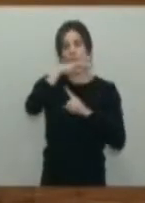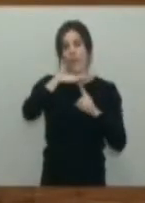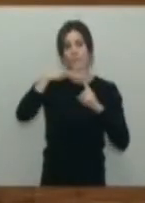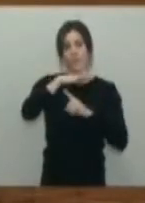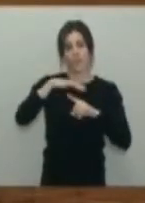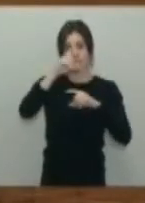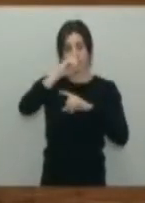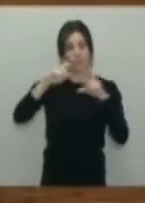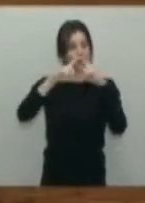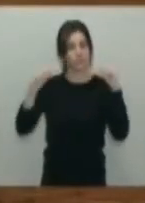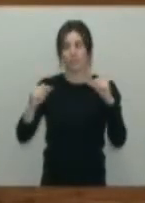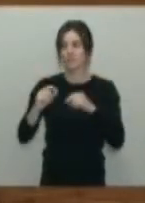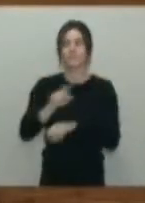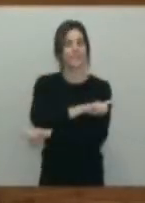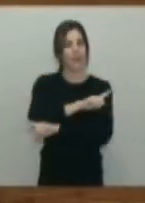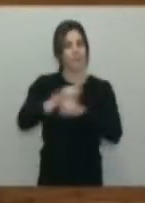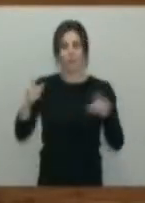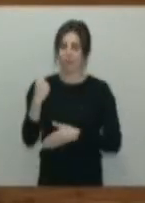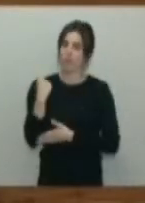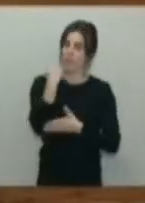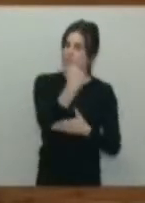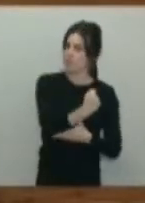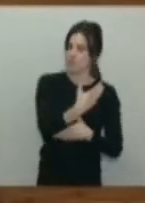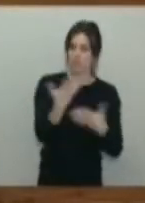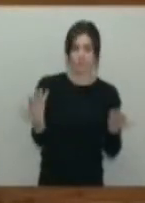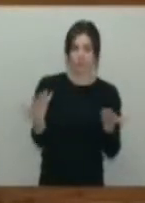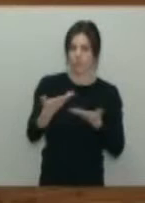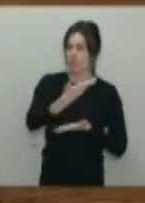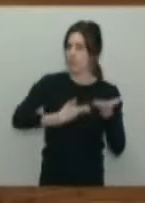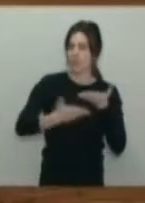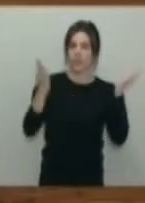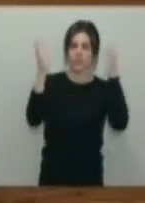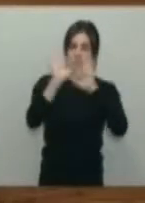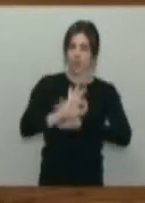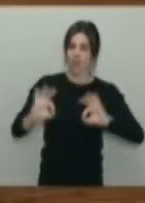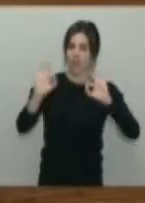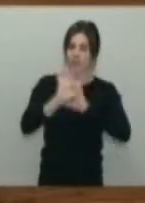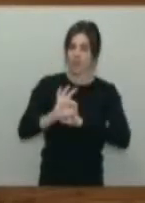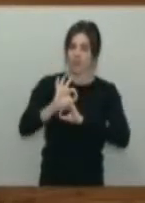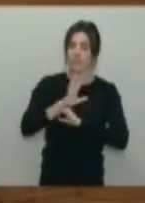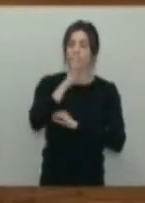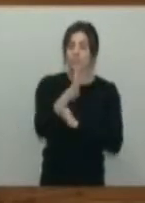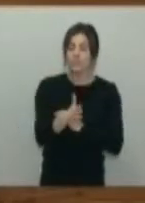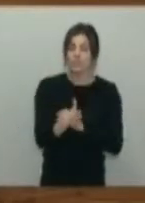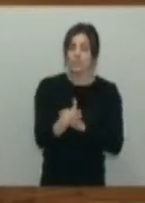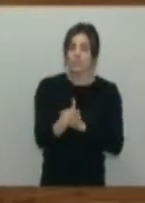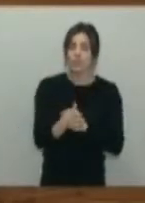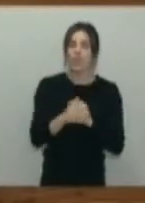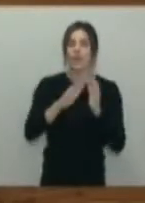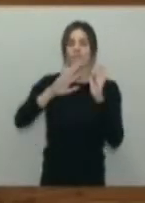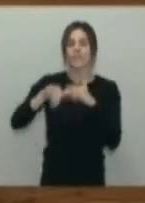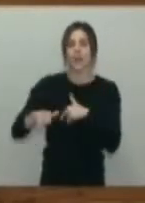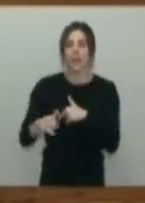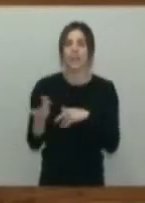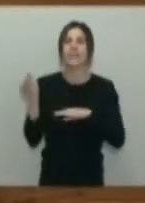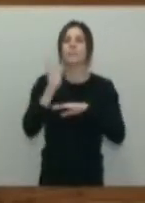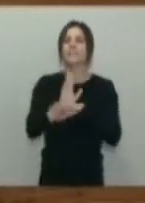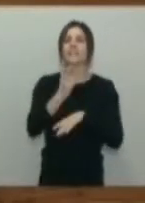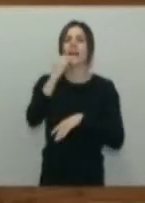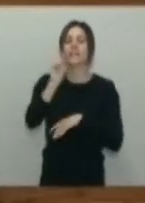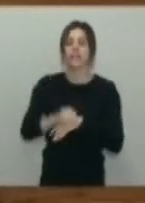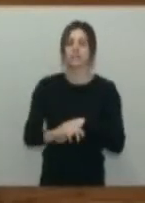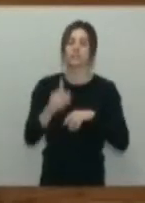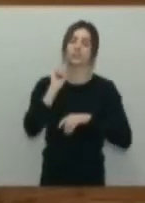primera vez contiene medidas para este colectivo. Su representatividad siempre se le ha otorgado a la patronal y a